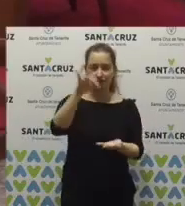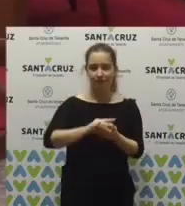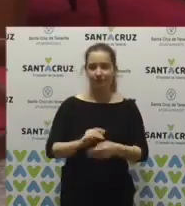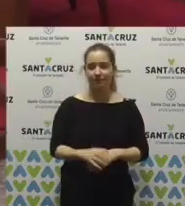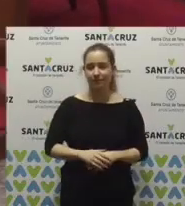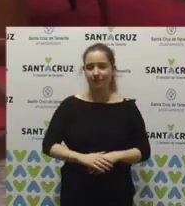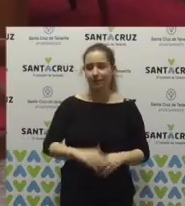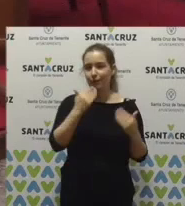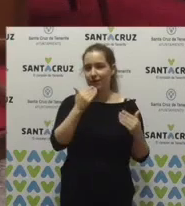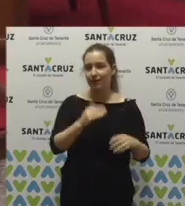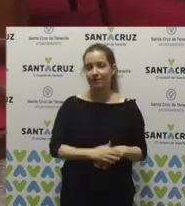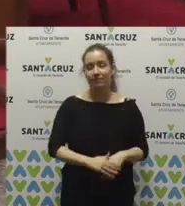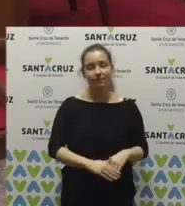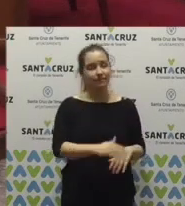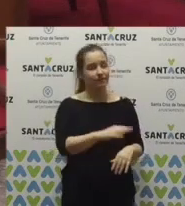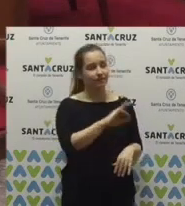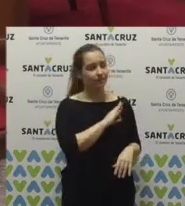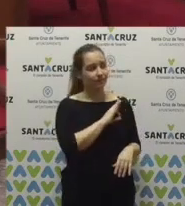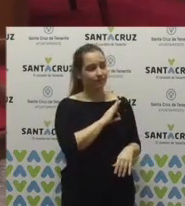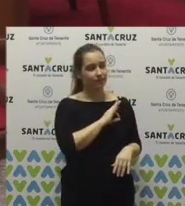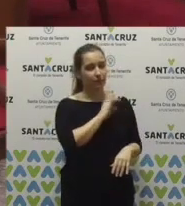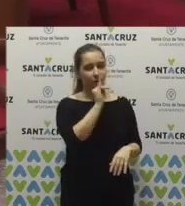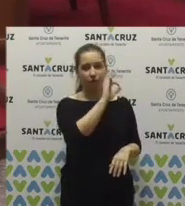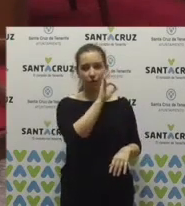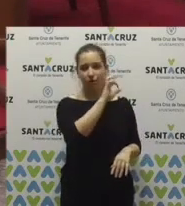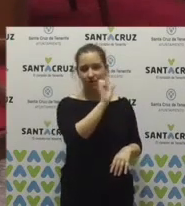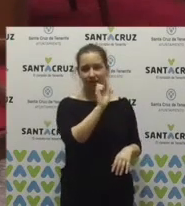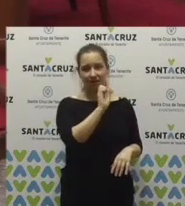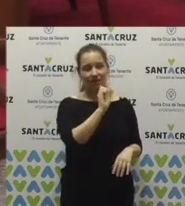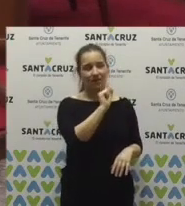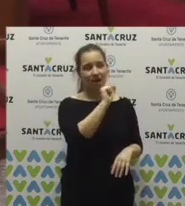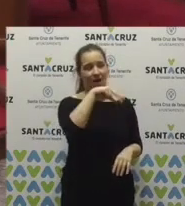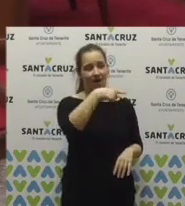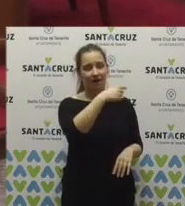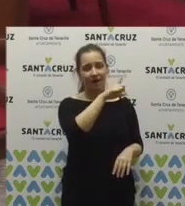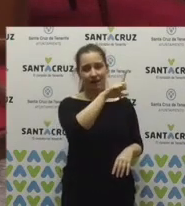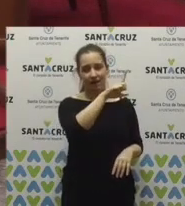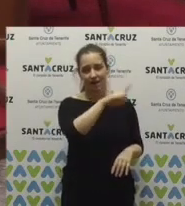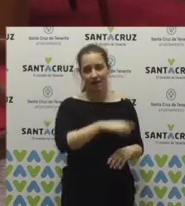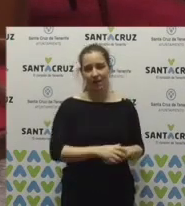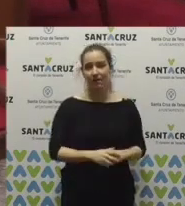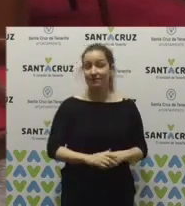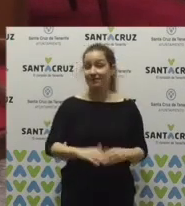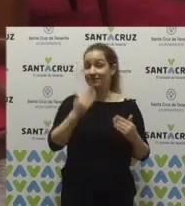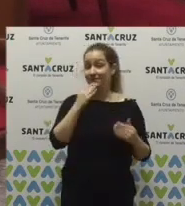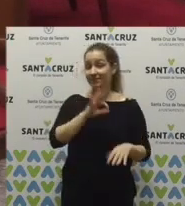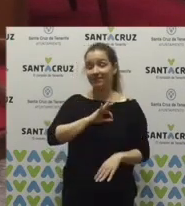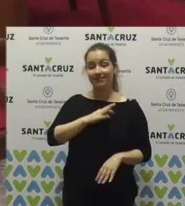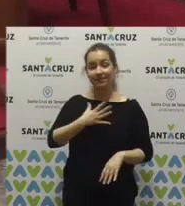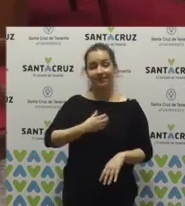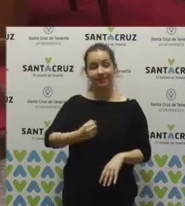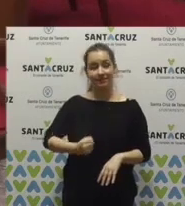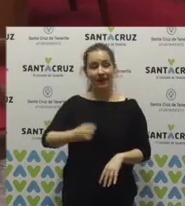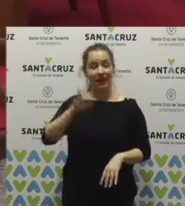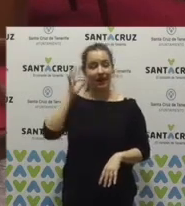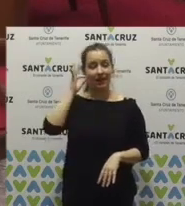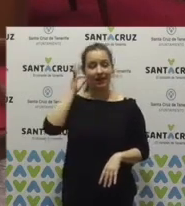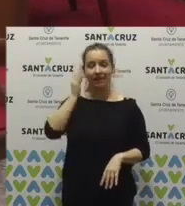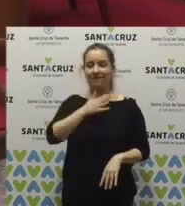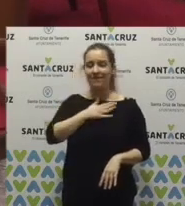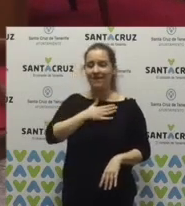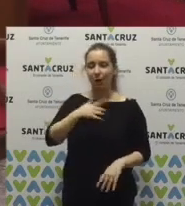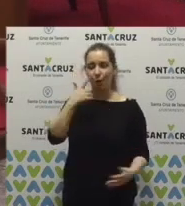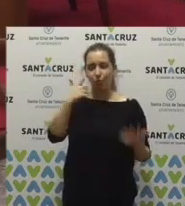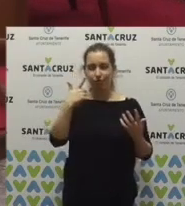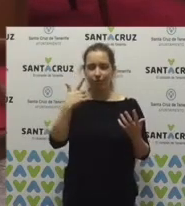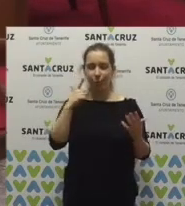josé ángel muchas gracias alcaldesa yo quiero destacar el momento y el calado este